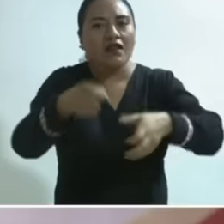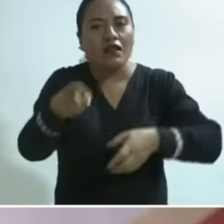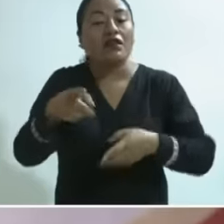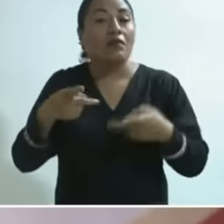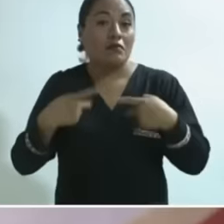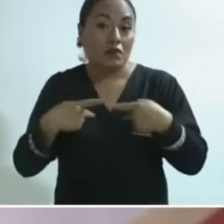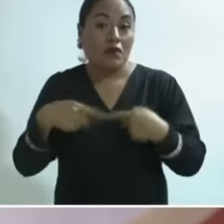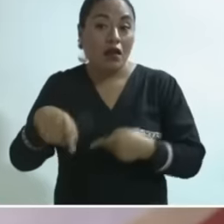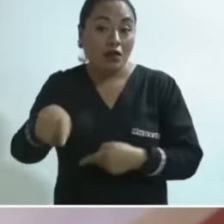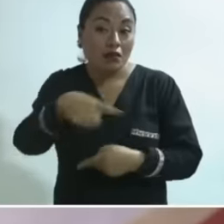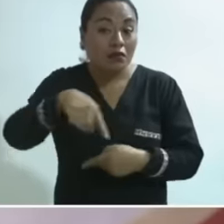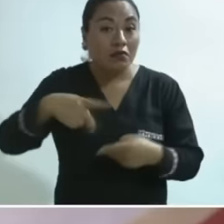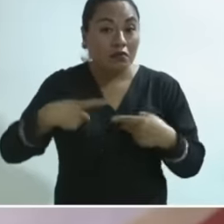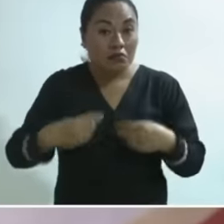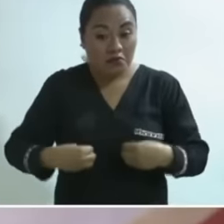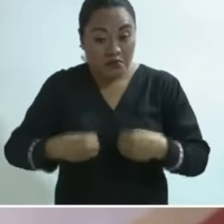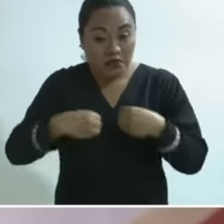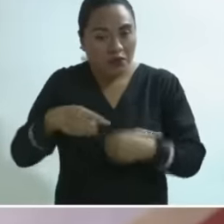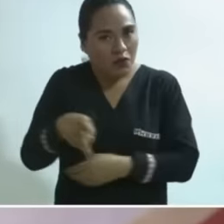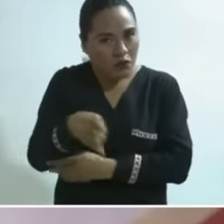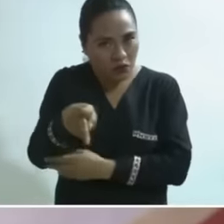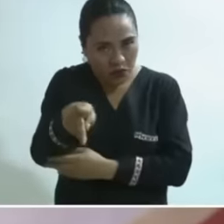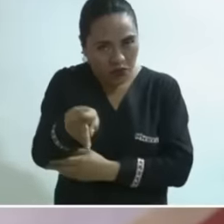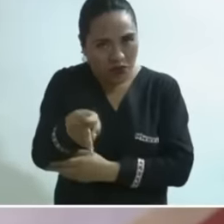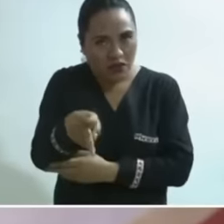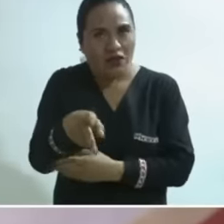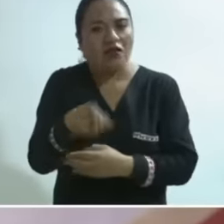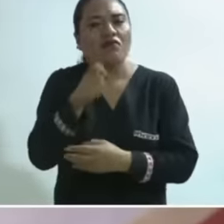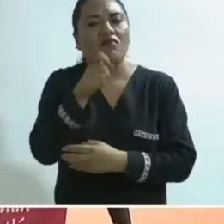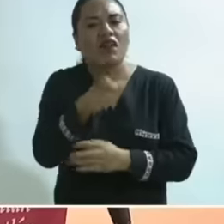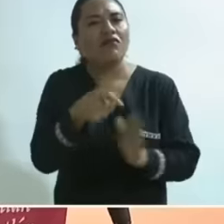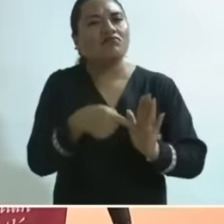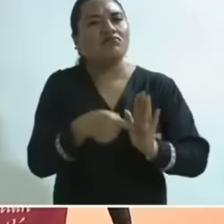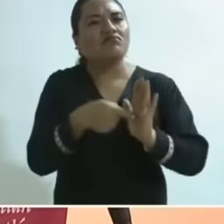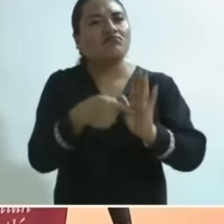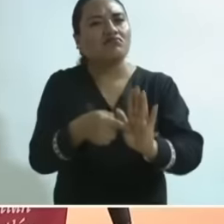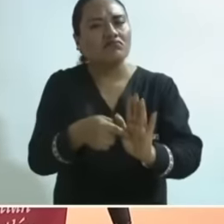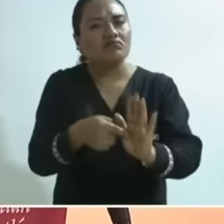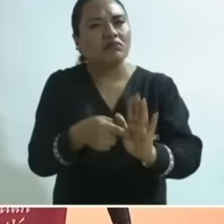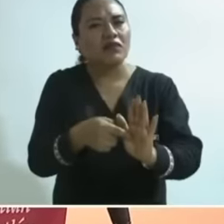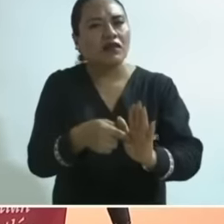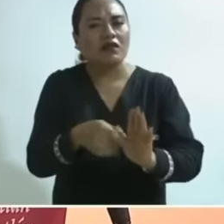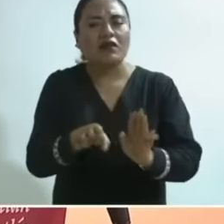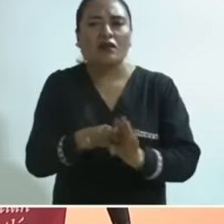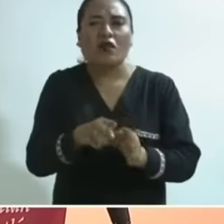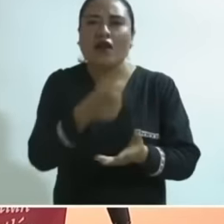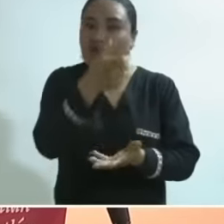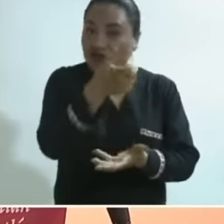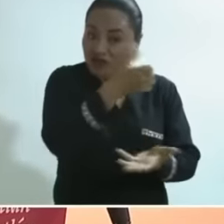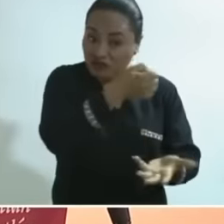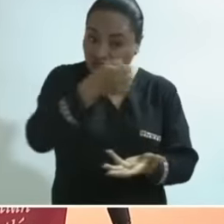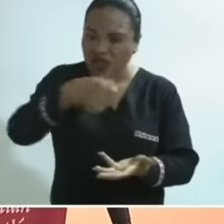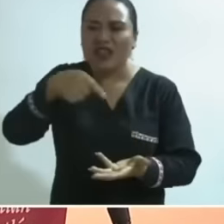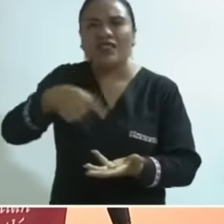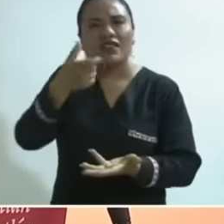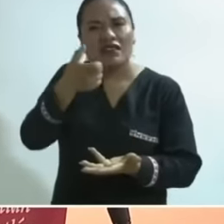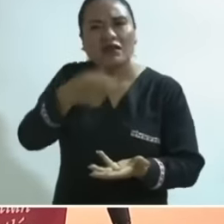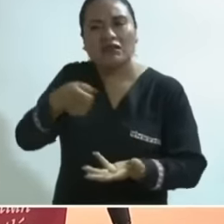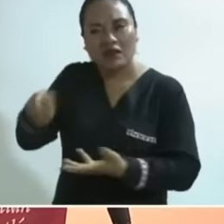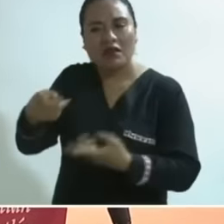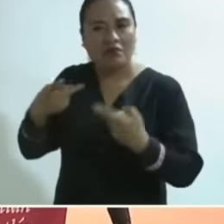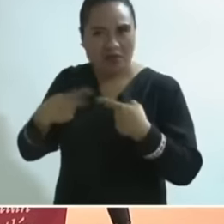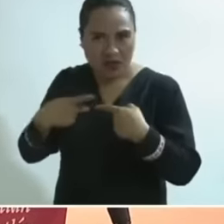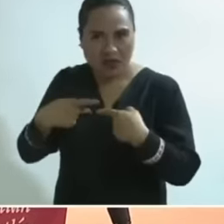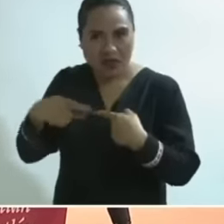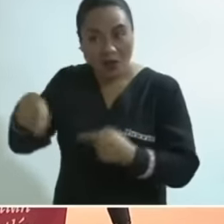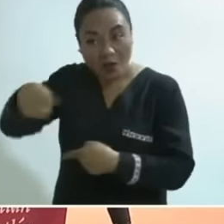comunidades, sino también la enseñanza de lo que significa dar el recurso directamente al pueblo